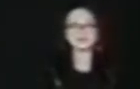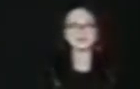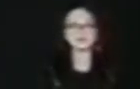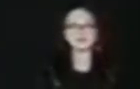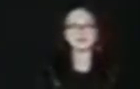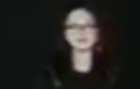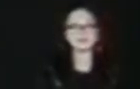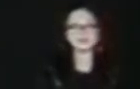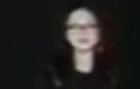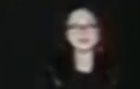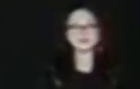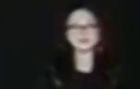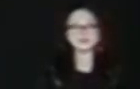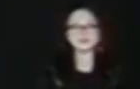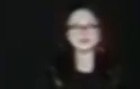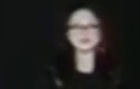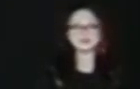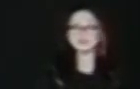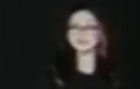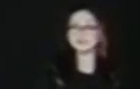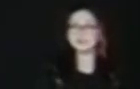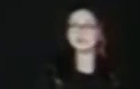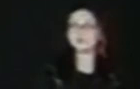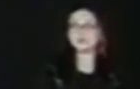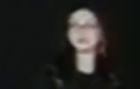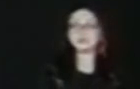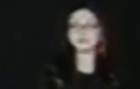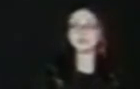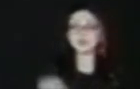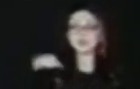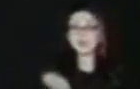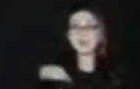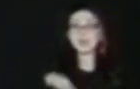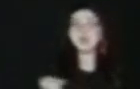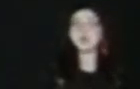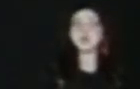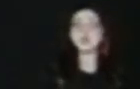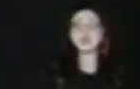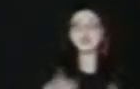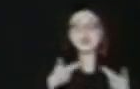Representará a ricos y pobres.